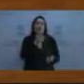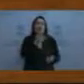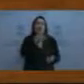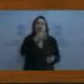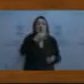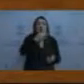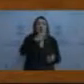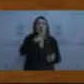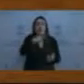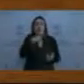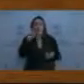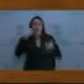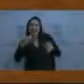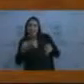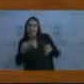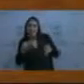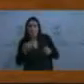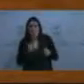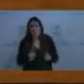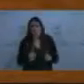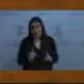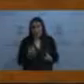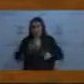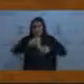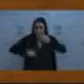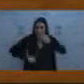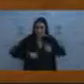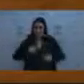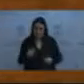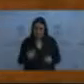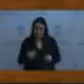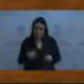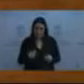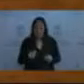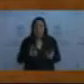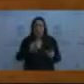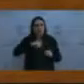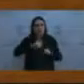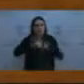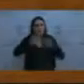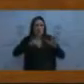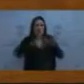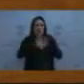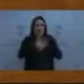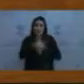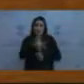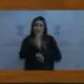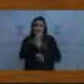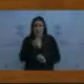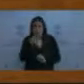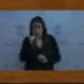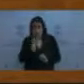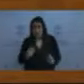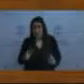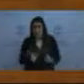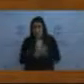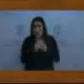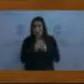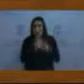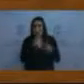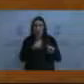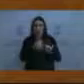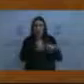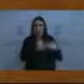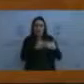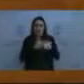pagan facturas. Nosotros tenemos claro que la actual gestión socialista del salario social está frenando